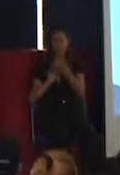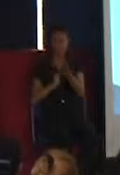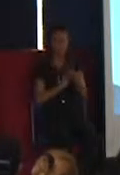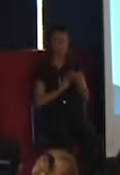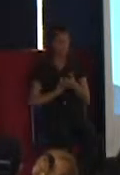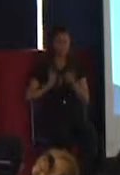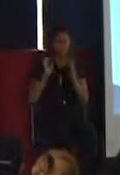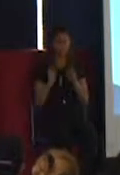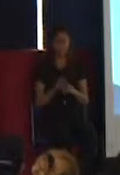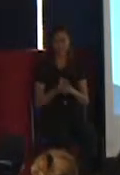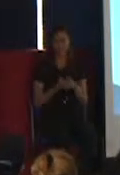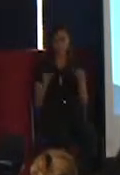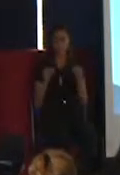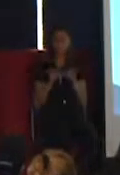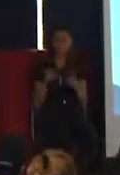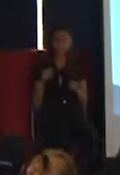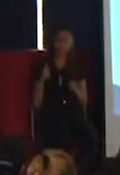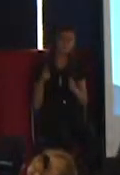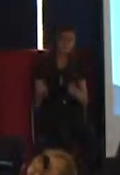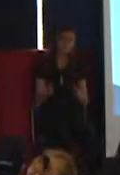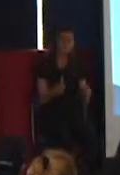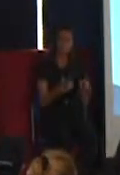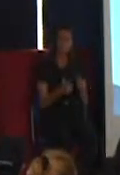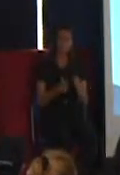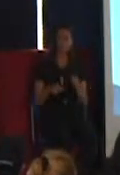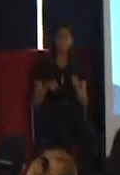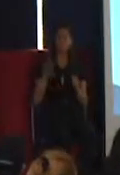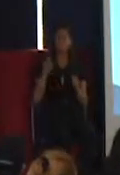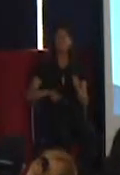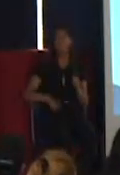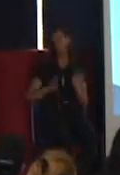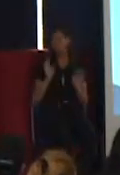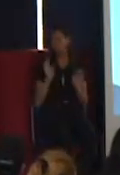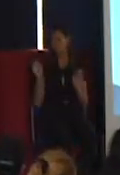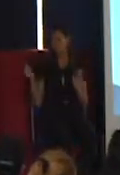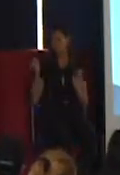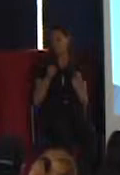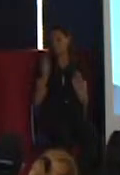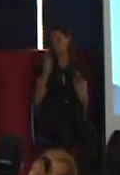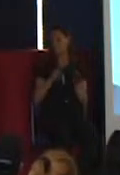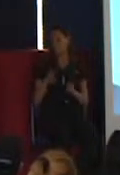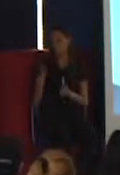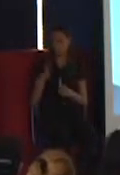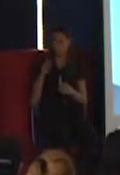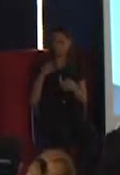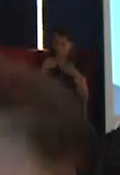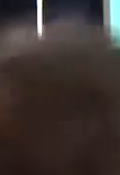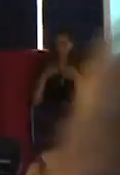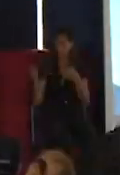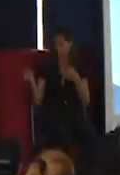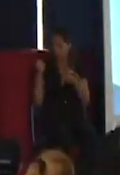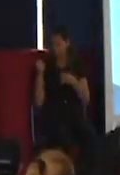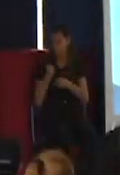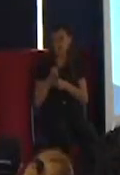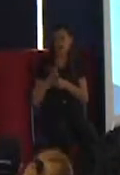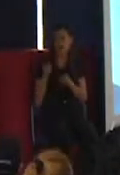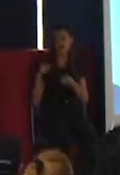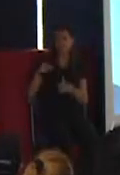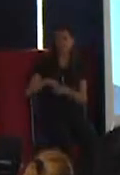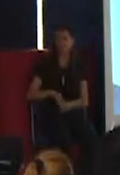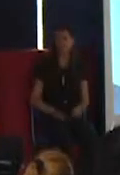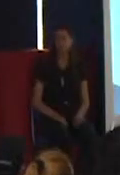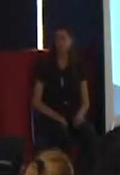igual también ellos tienen la necesidad de contratar personas con discapacidad para